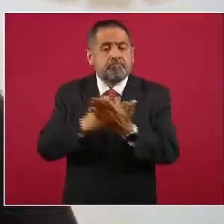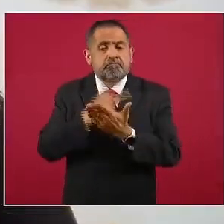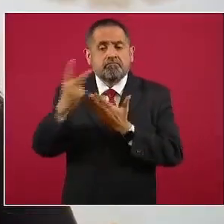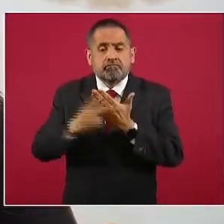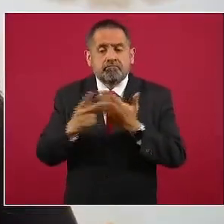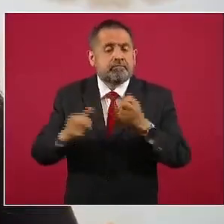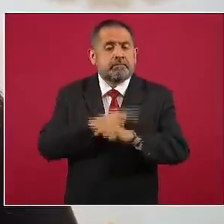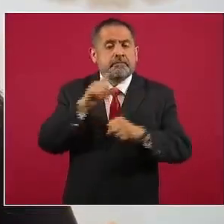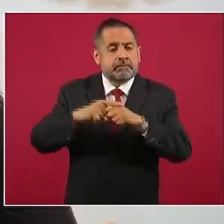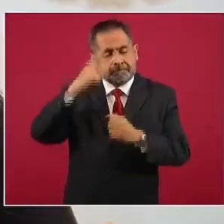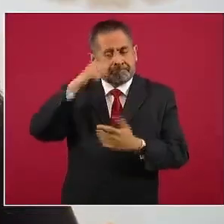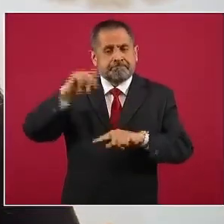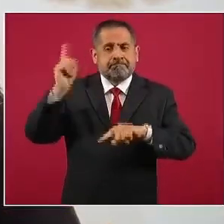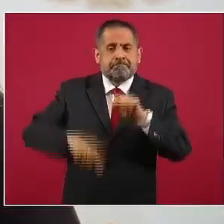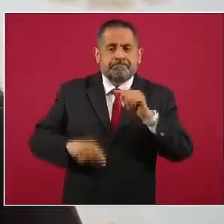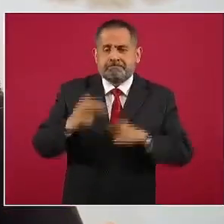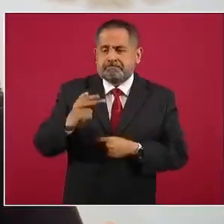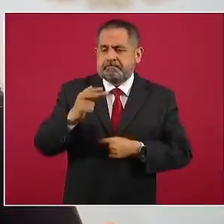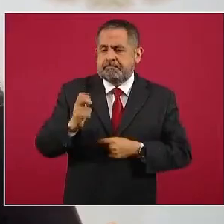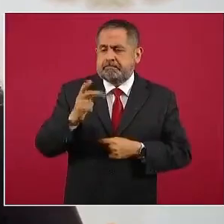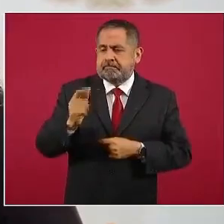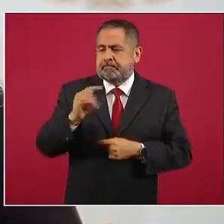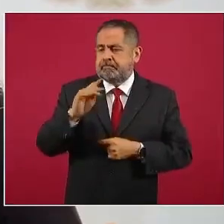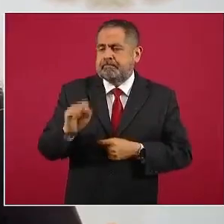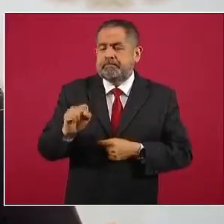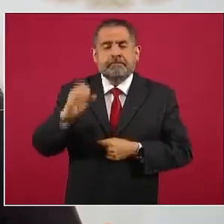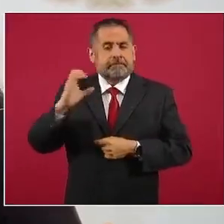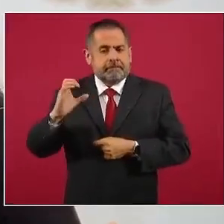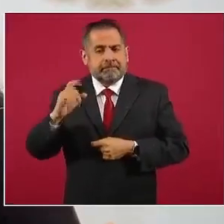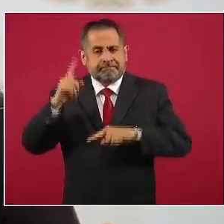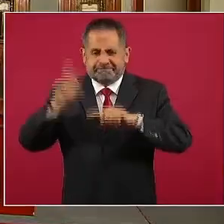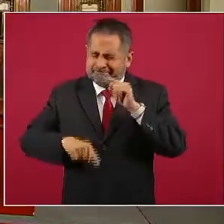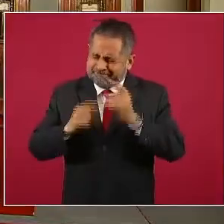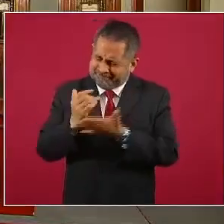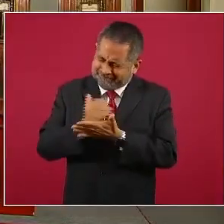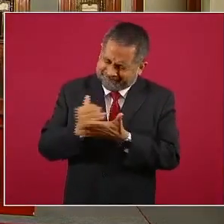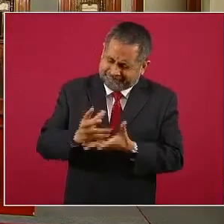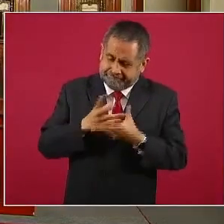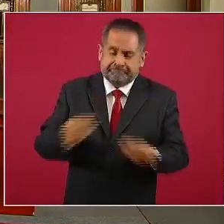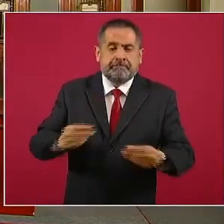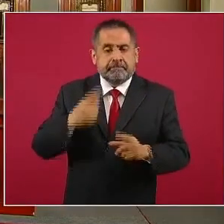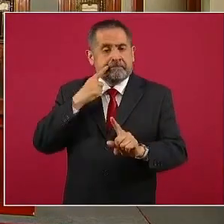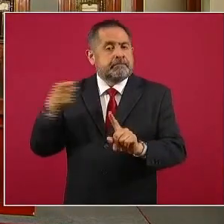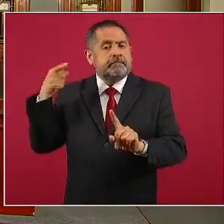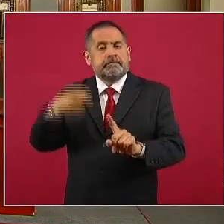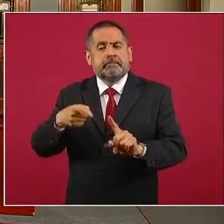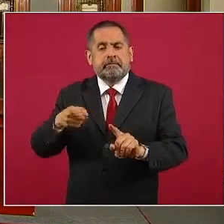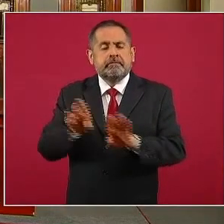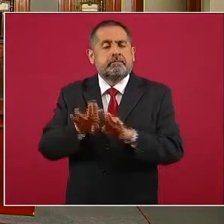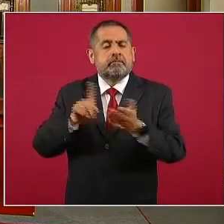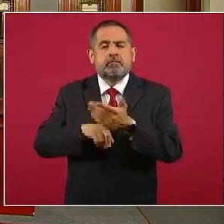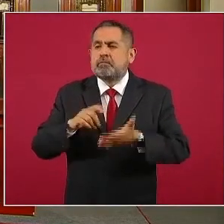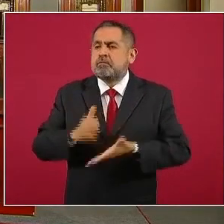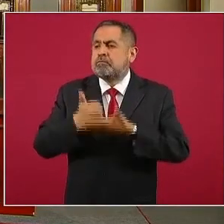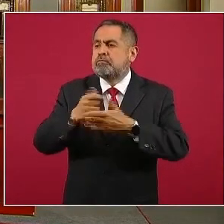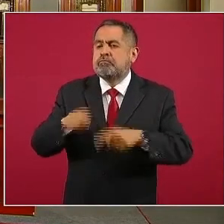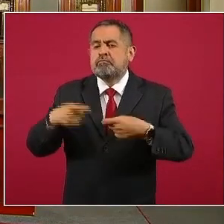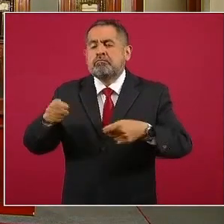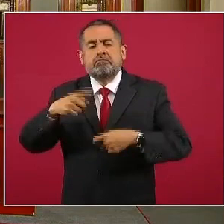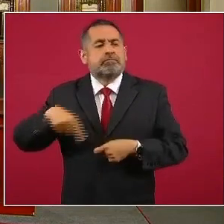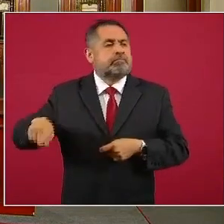de eliminación de hepatitis C, donde nuestro objetivo prioritario es ayudar a